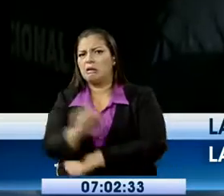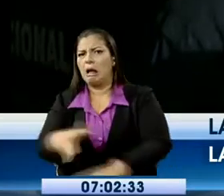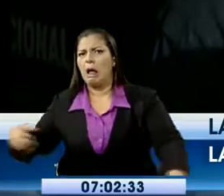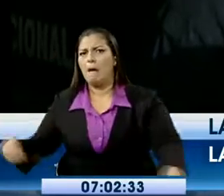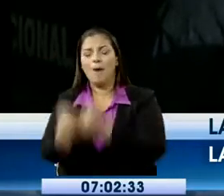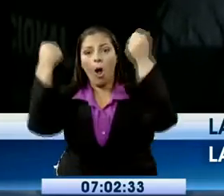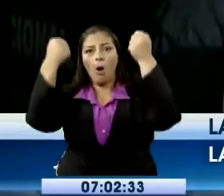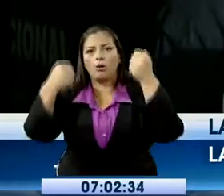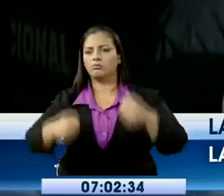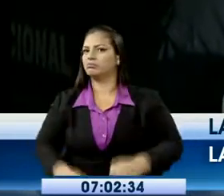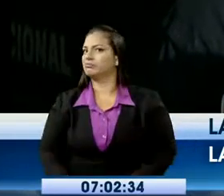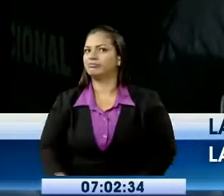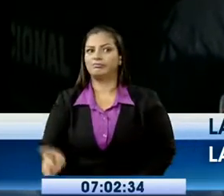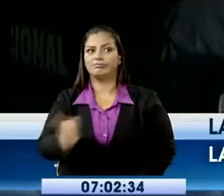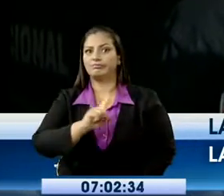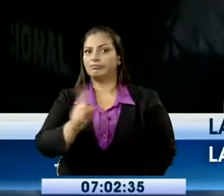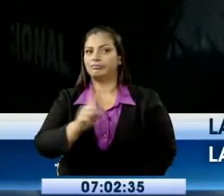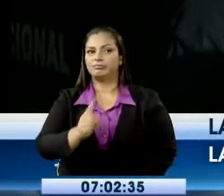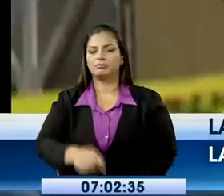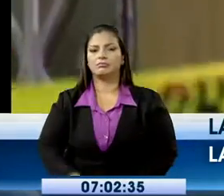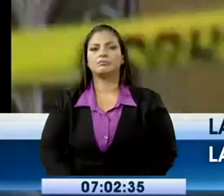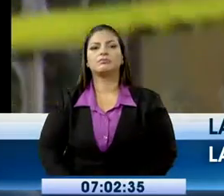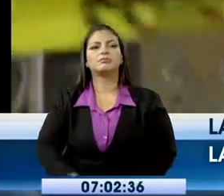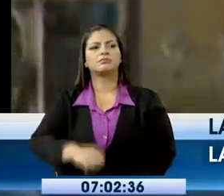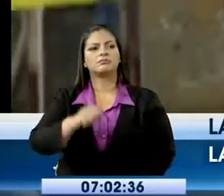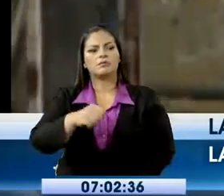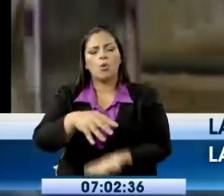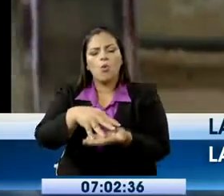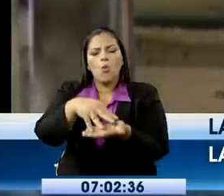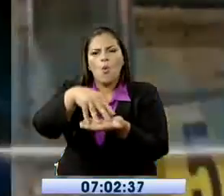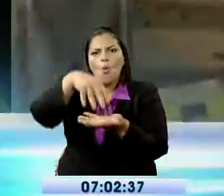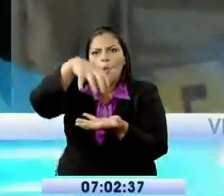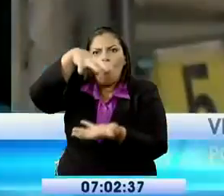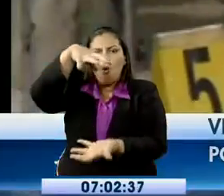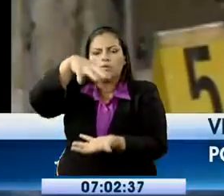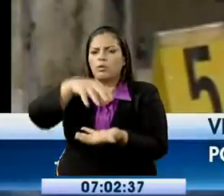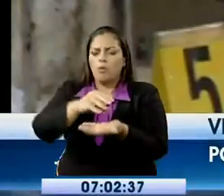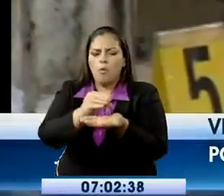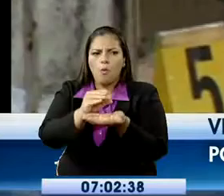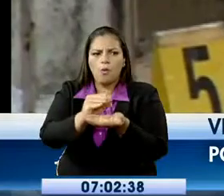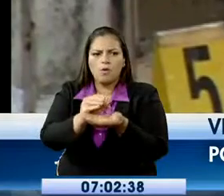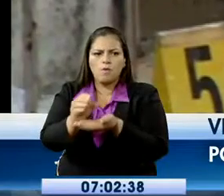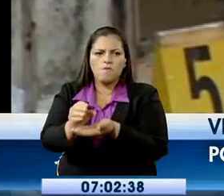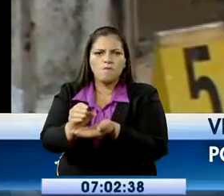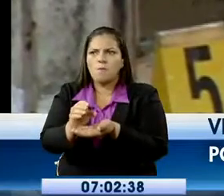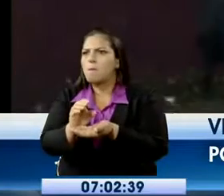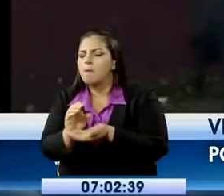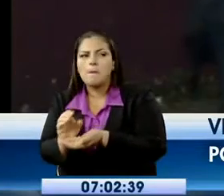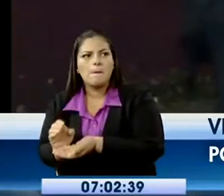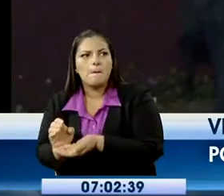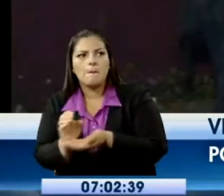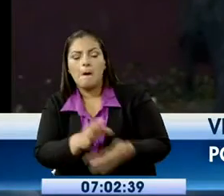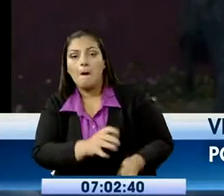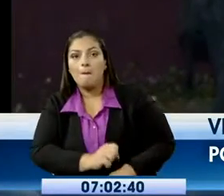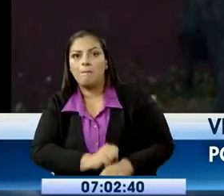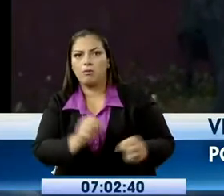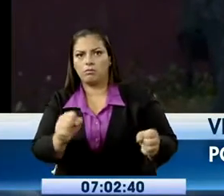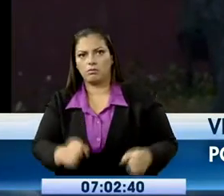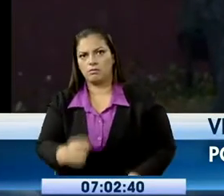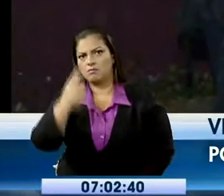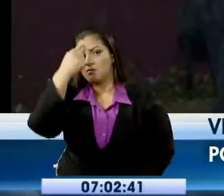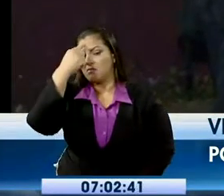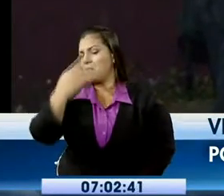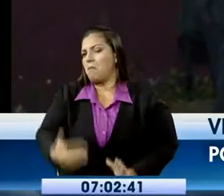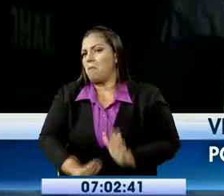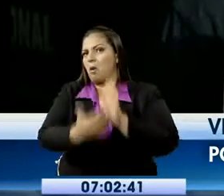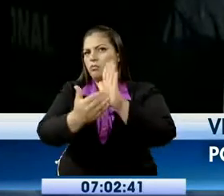sido una fuerte cantidad, pero igual si estuviera cerca de una persona le podía causar lesiones a sus